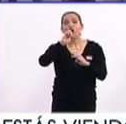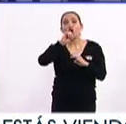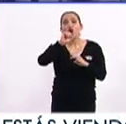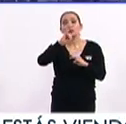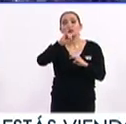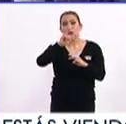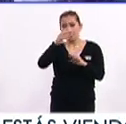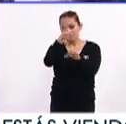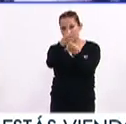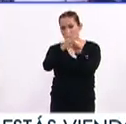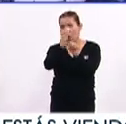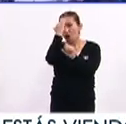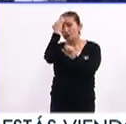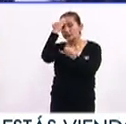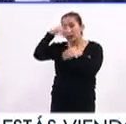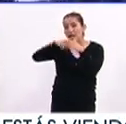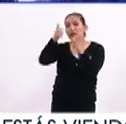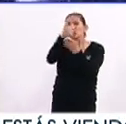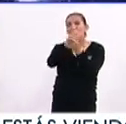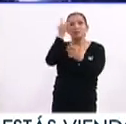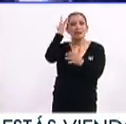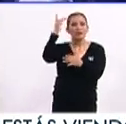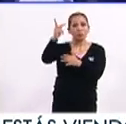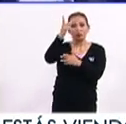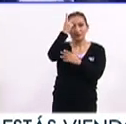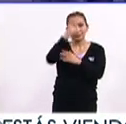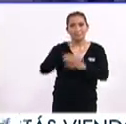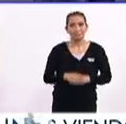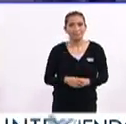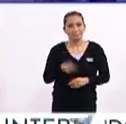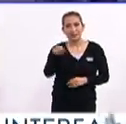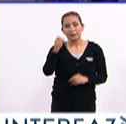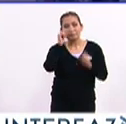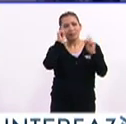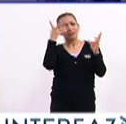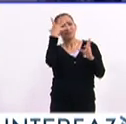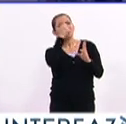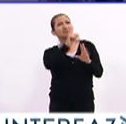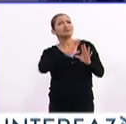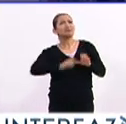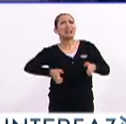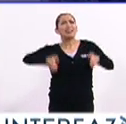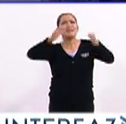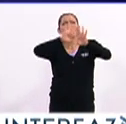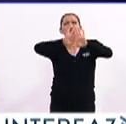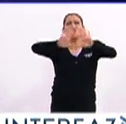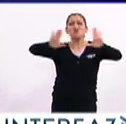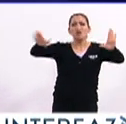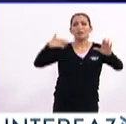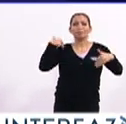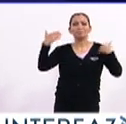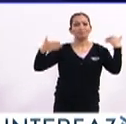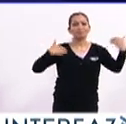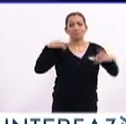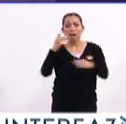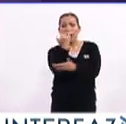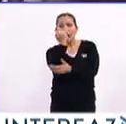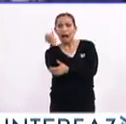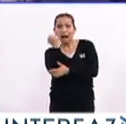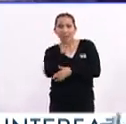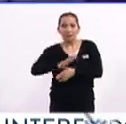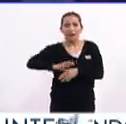Cosío, te invito a visitarla en la ciudad de San Luis Potosí y admirar su hermosa arquitectura, pasear por sus